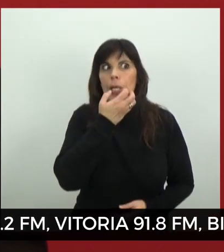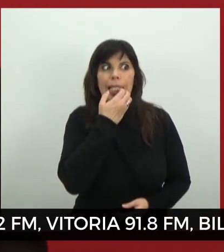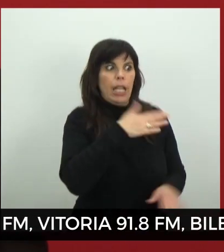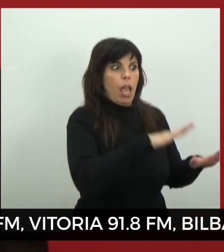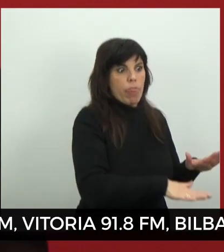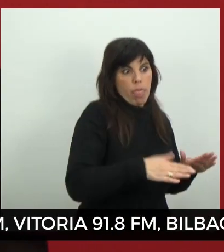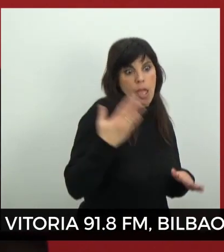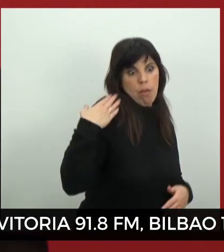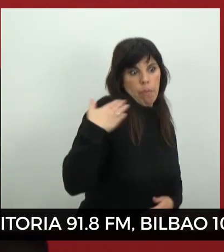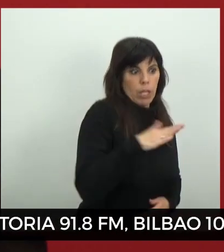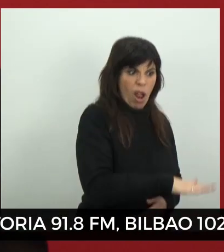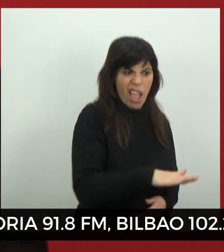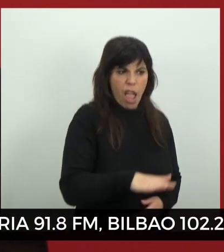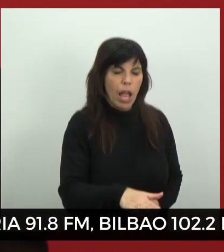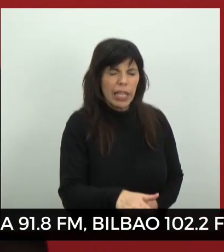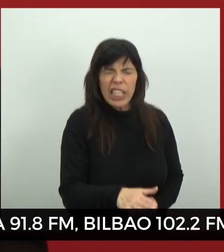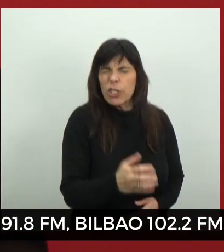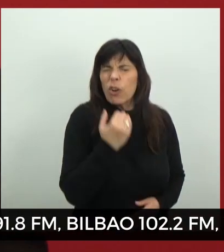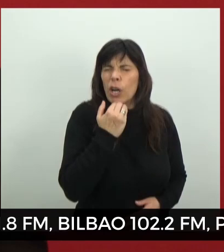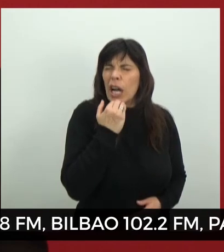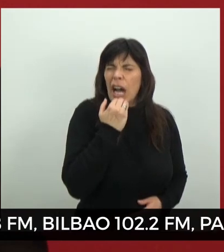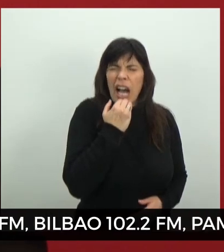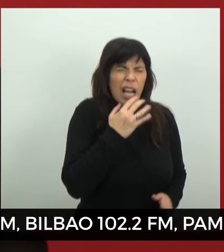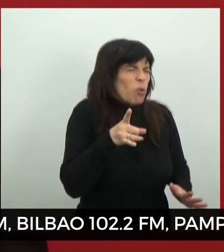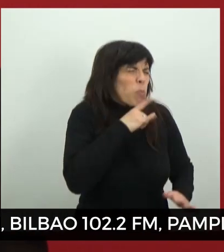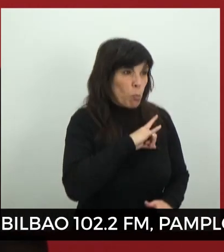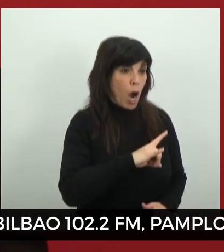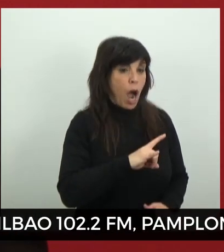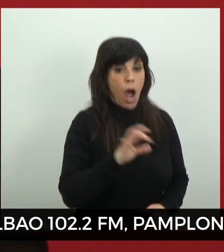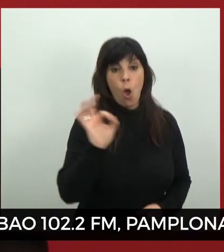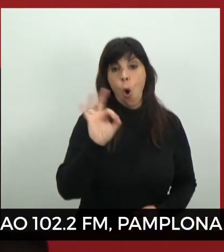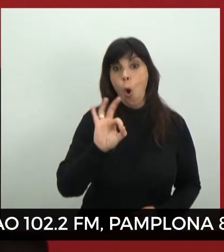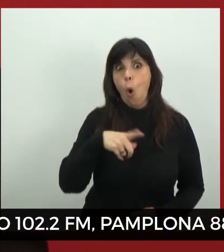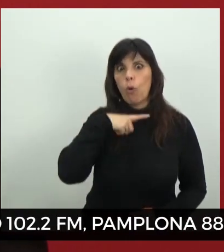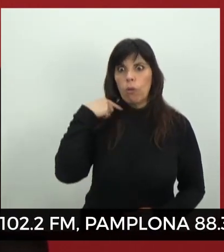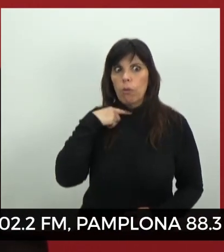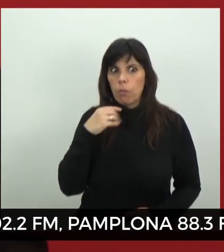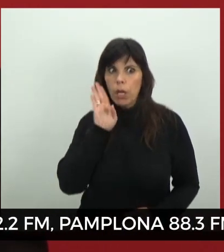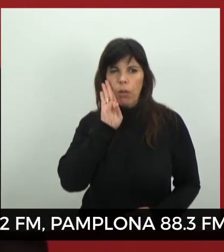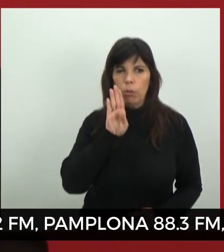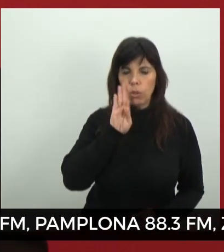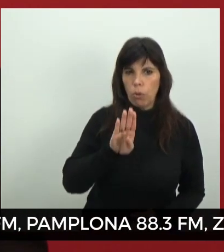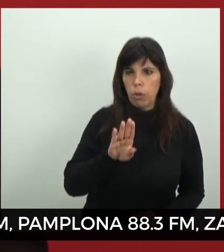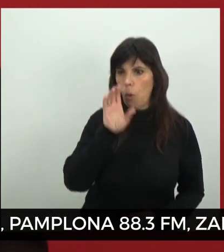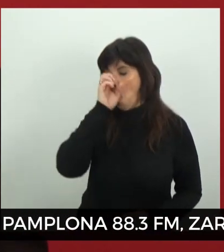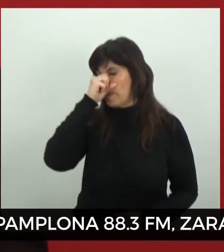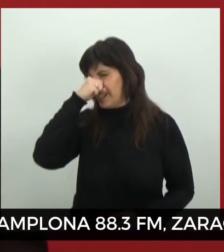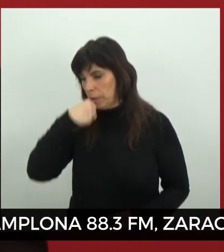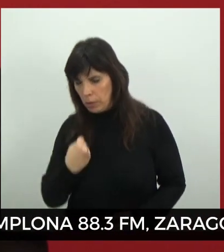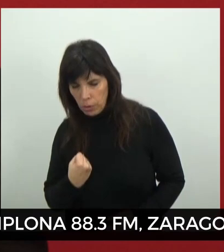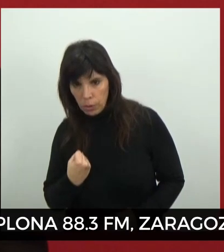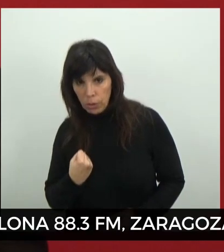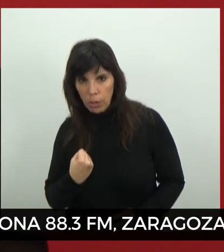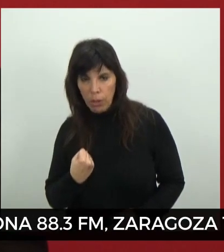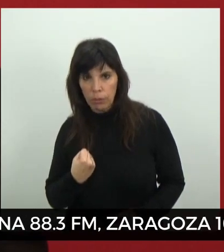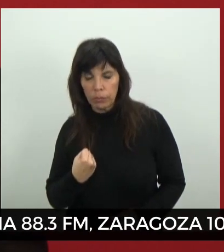en su pasado, si es un pecado perverso, si es hechicería, si es brujería,